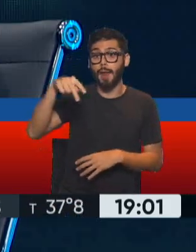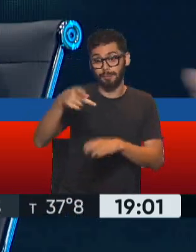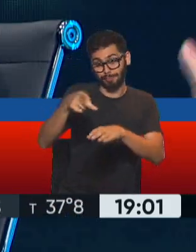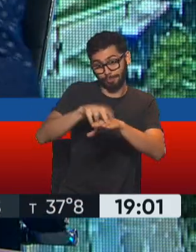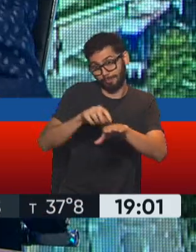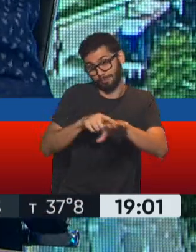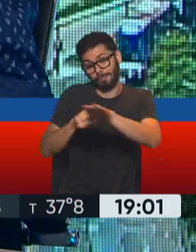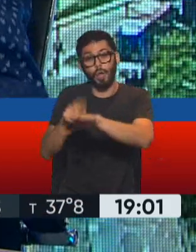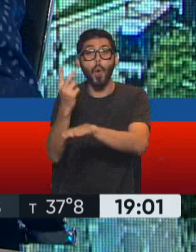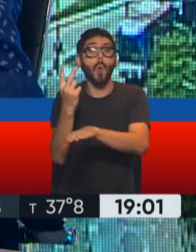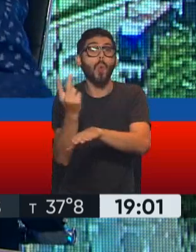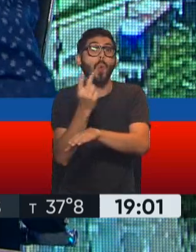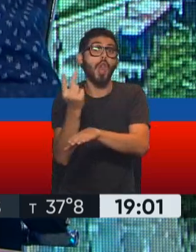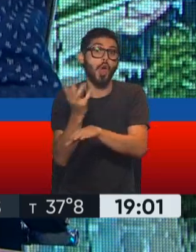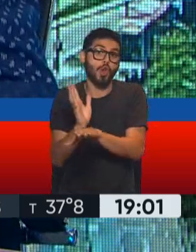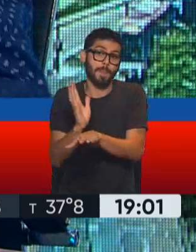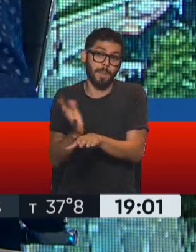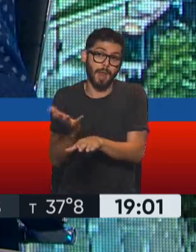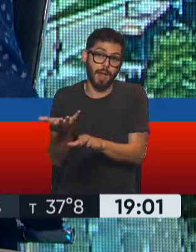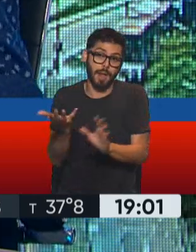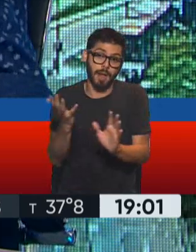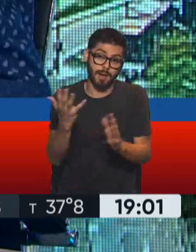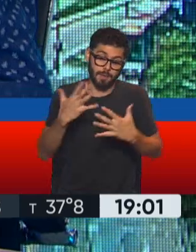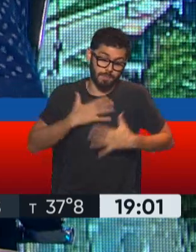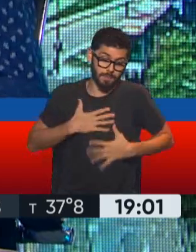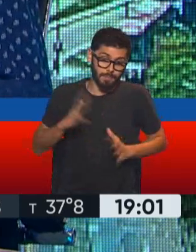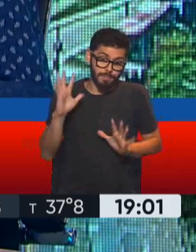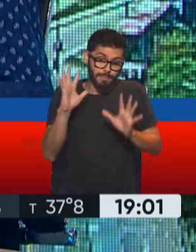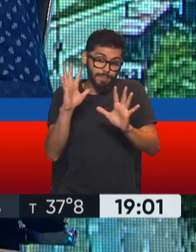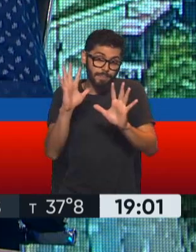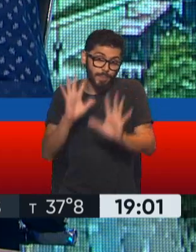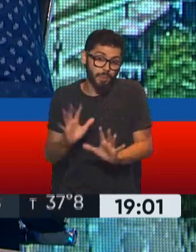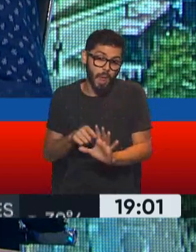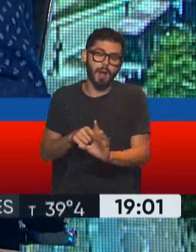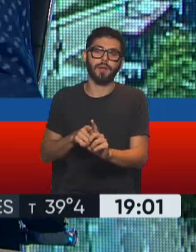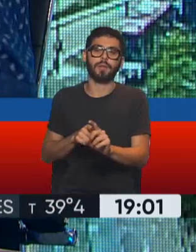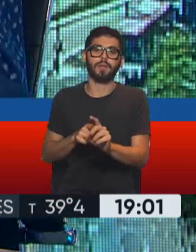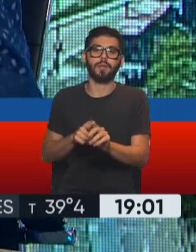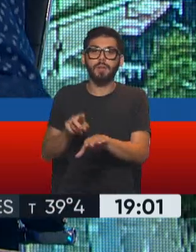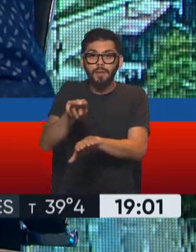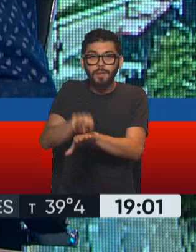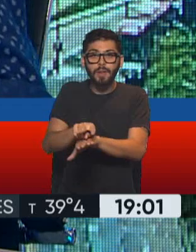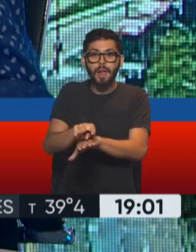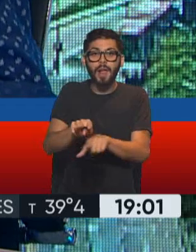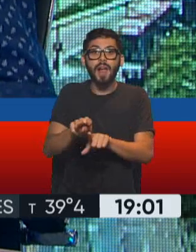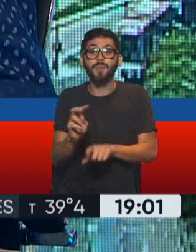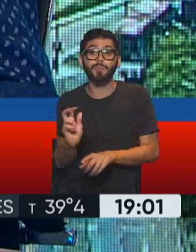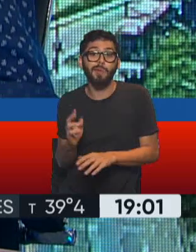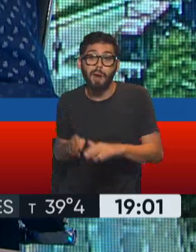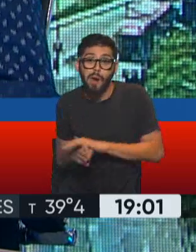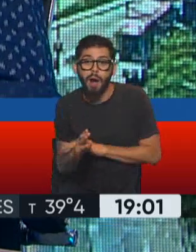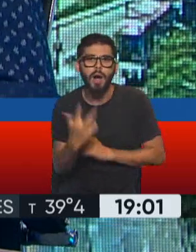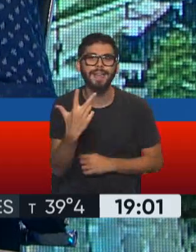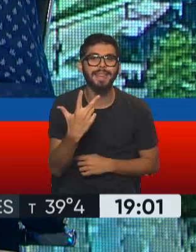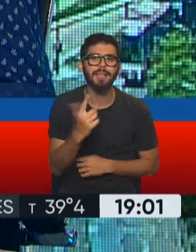para acomodar, preparar su cadáver, se colaron tres periodistas. Uno